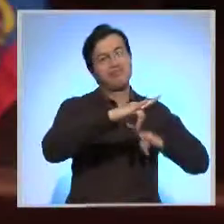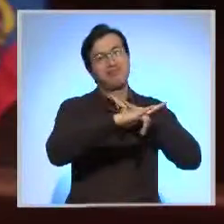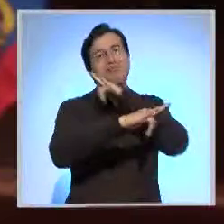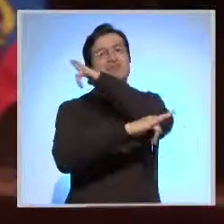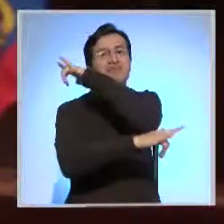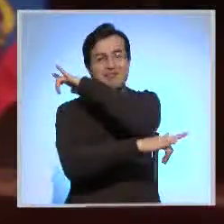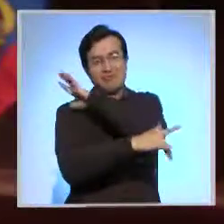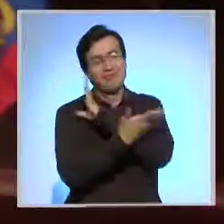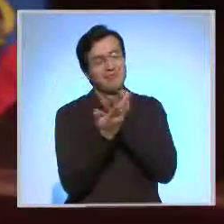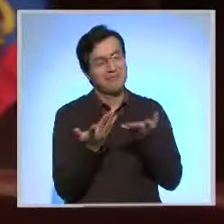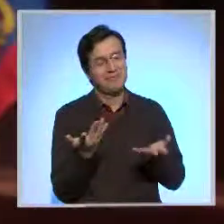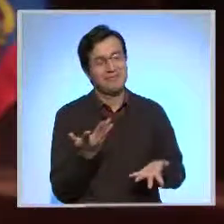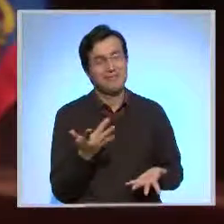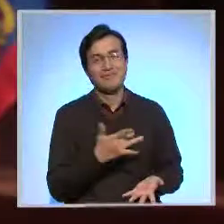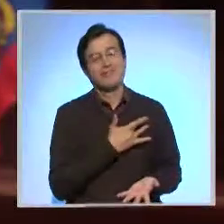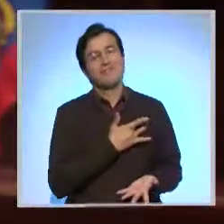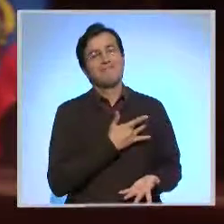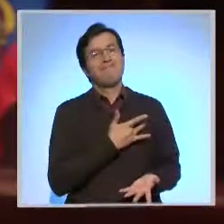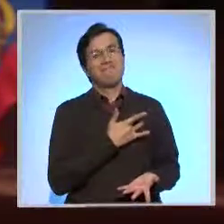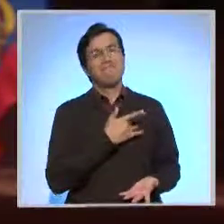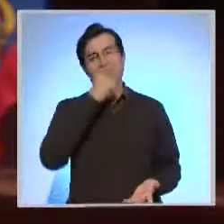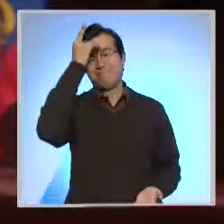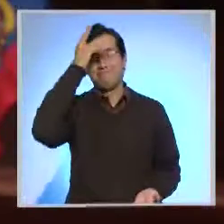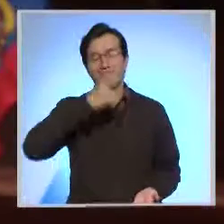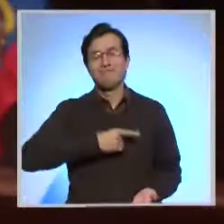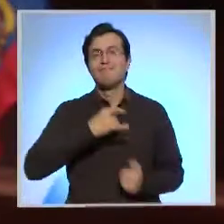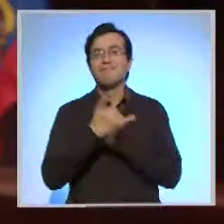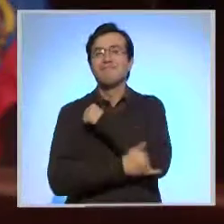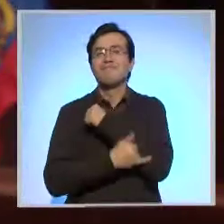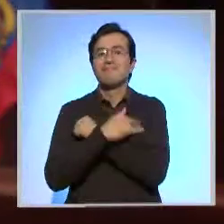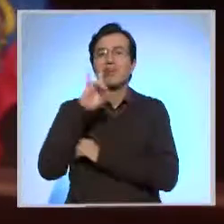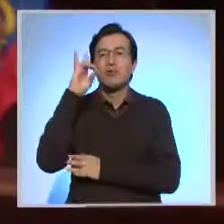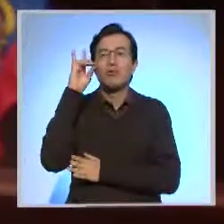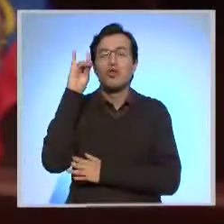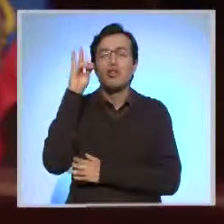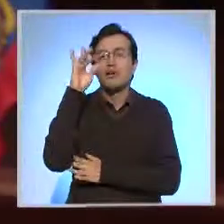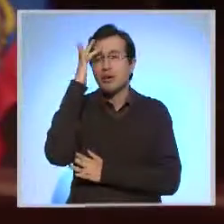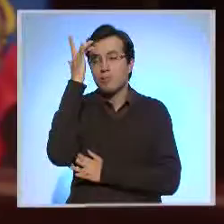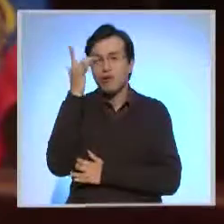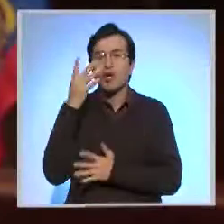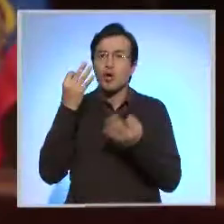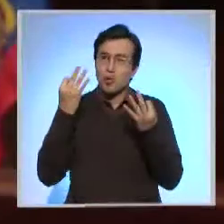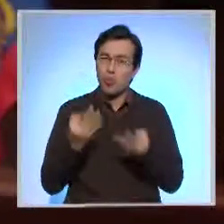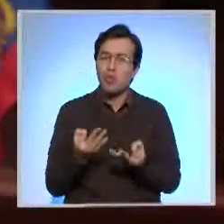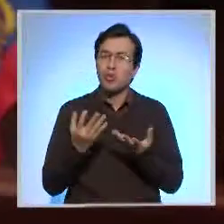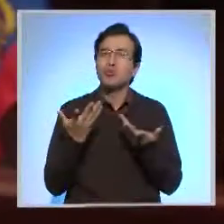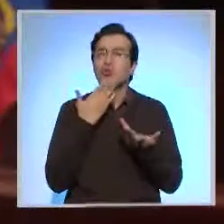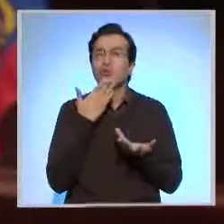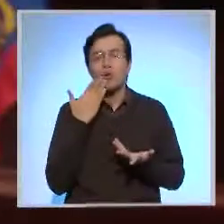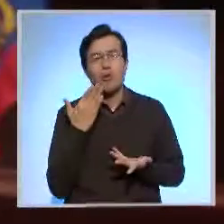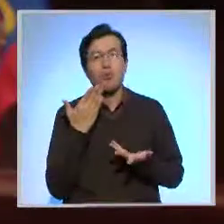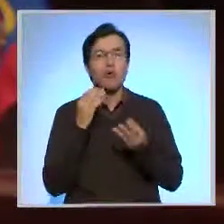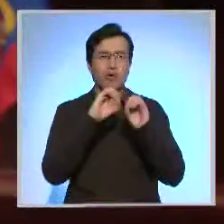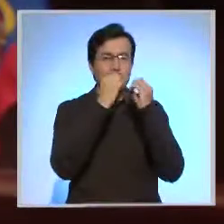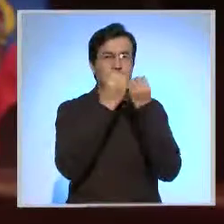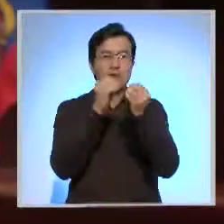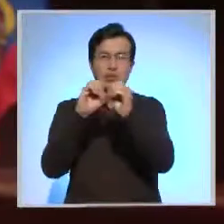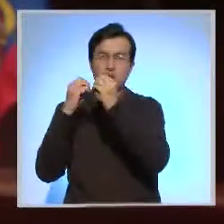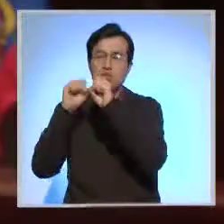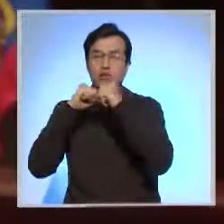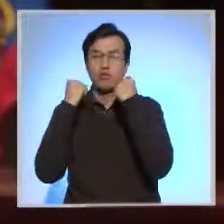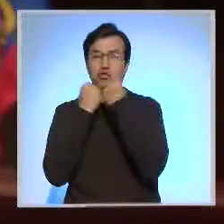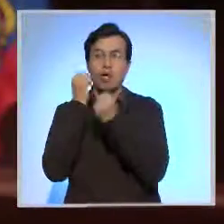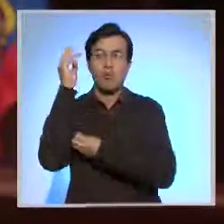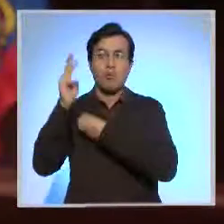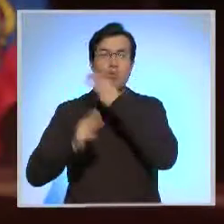no la motivación que tuve de viajar a bolivia era esta posibilidad fabulosa de poder construir junto con los movimientos sociales del mundo